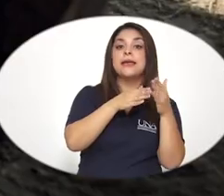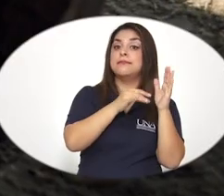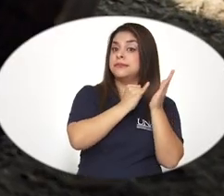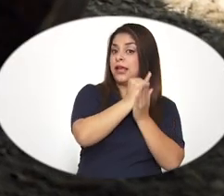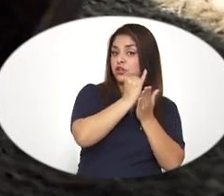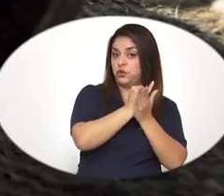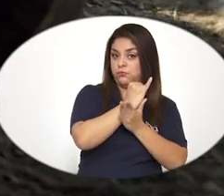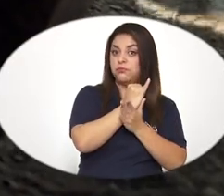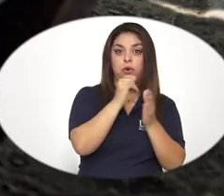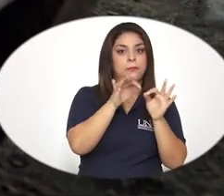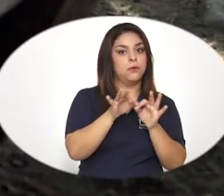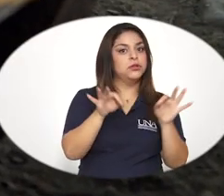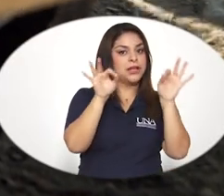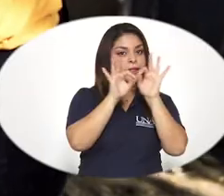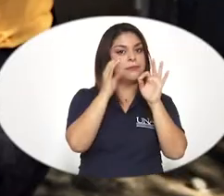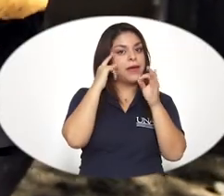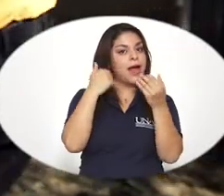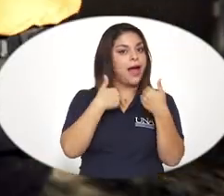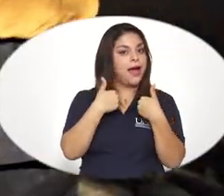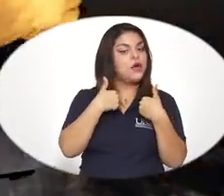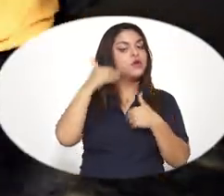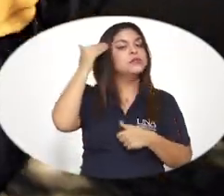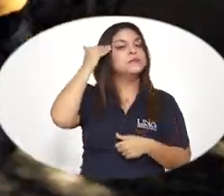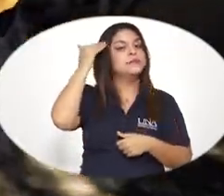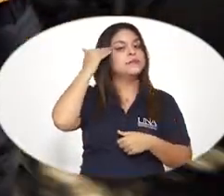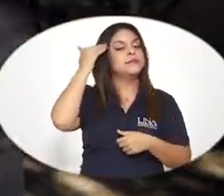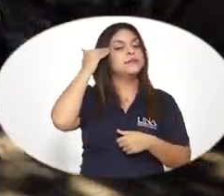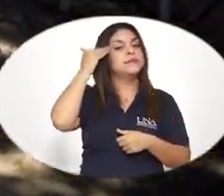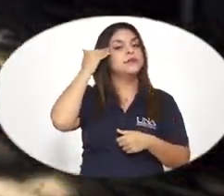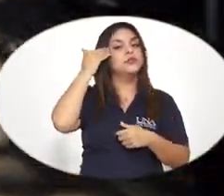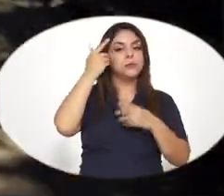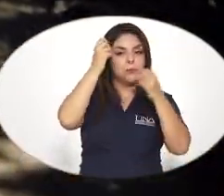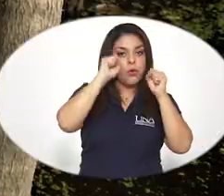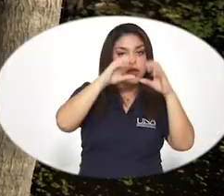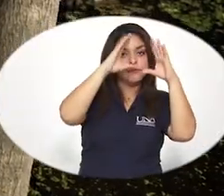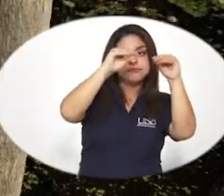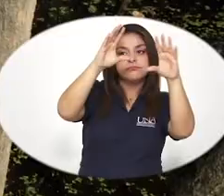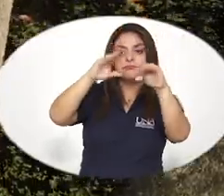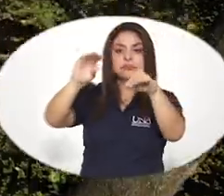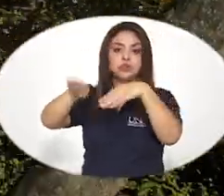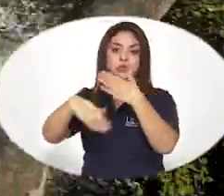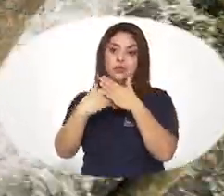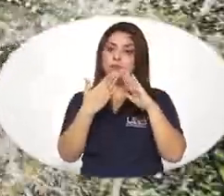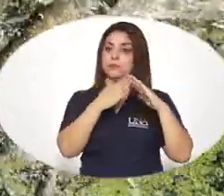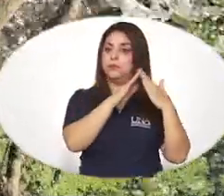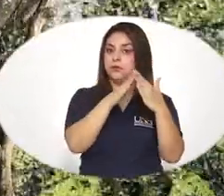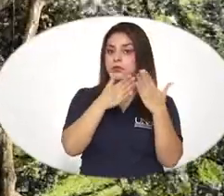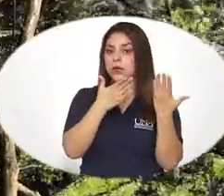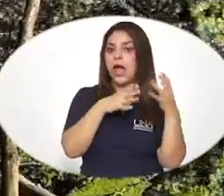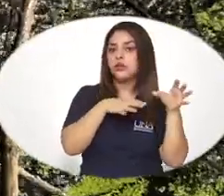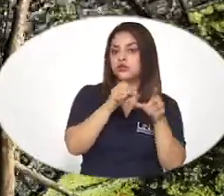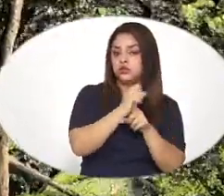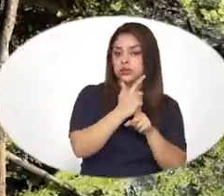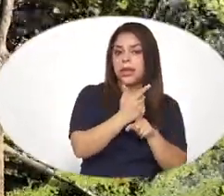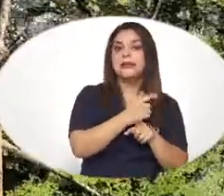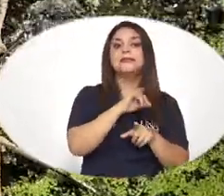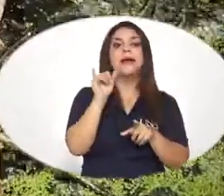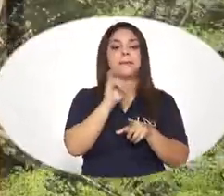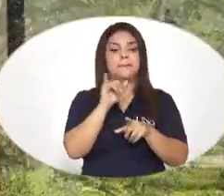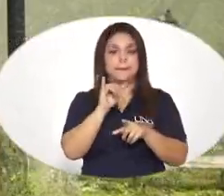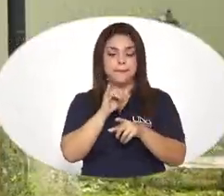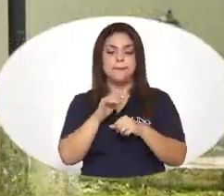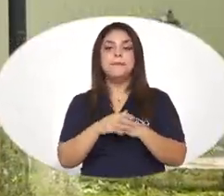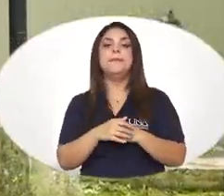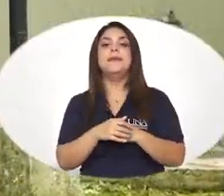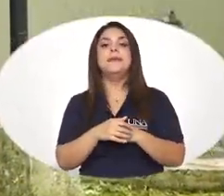cuales la investigación, que es muy importante para generar el conocimiento, para poder transmitirlo a toda la población por medio de la acción social,